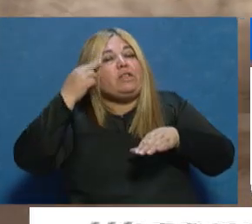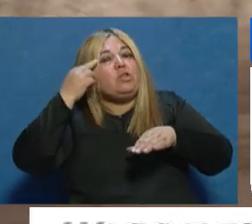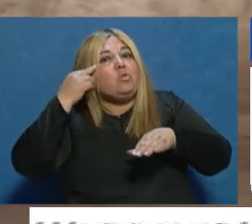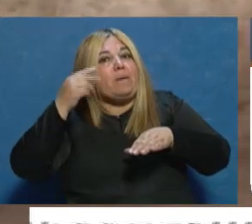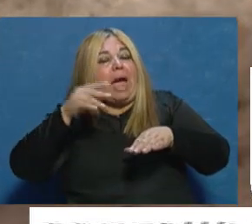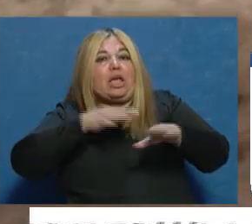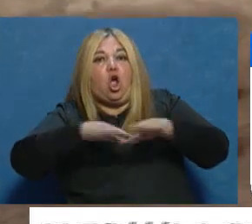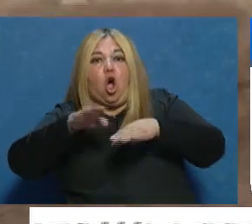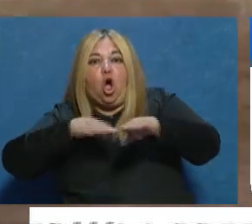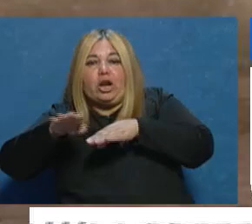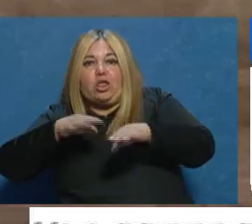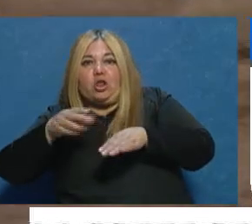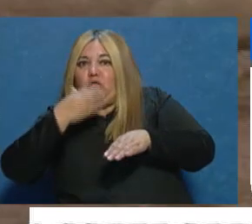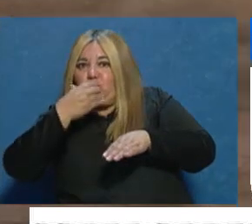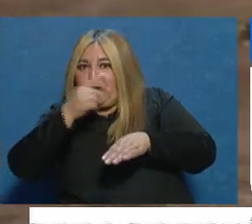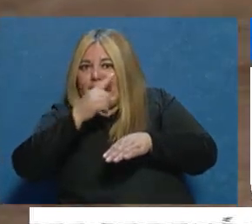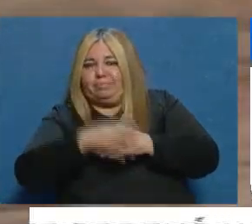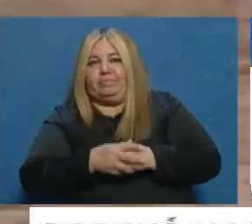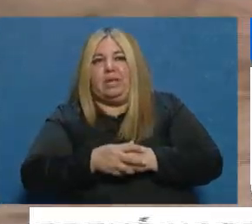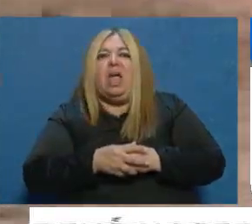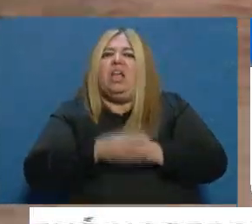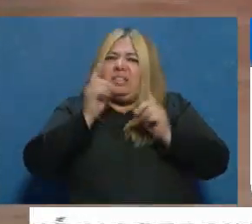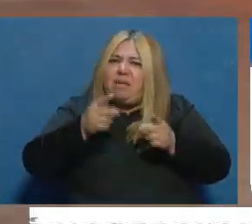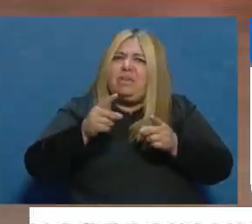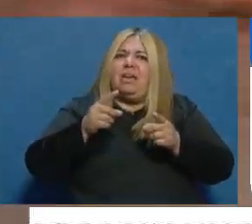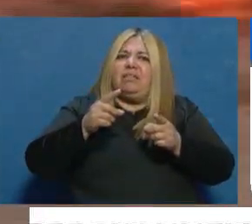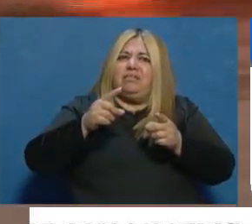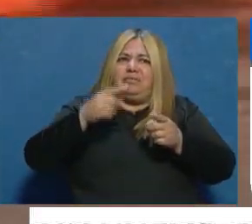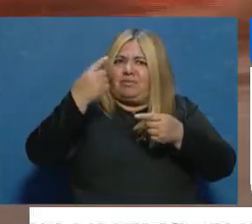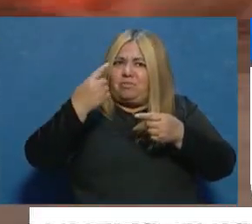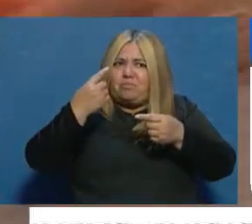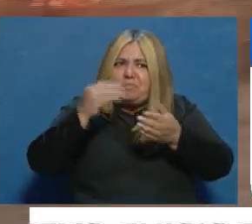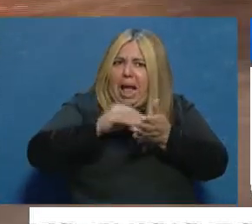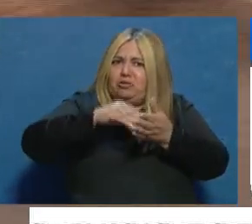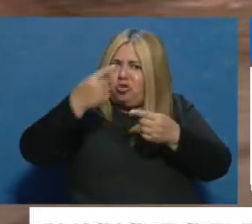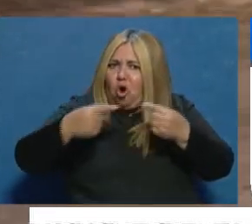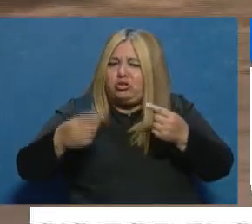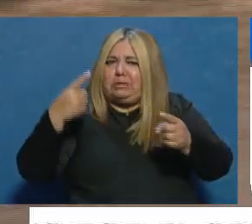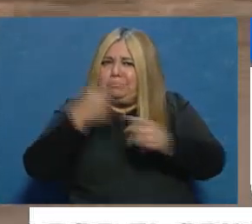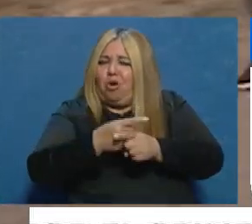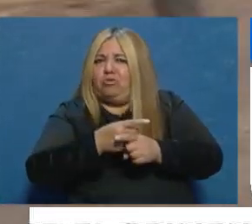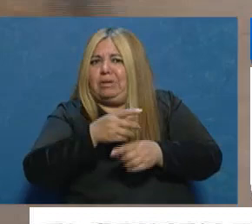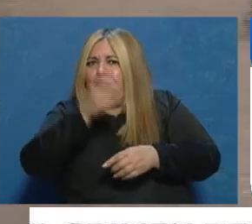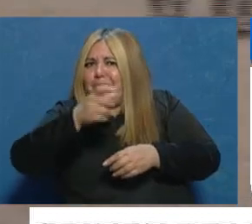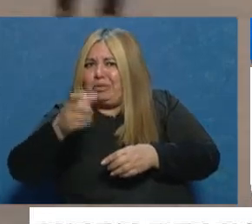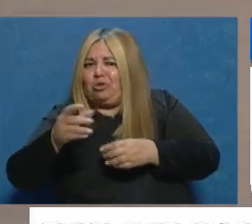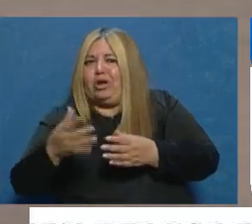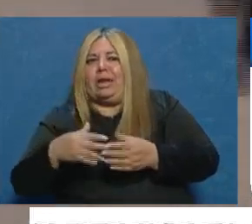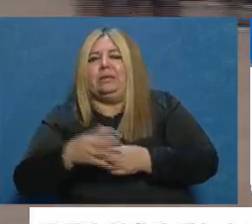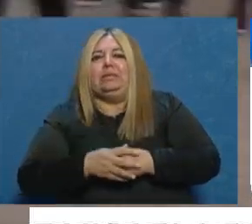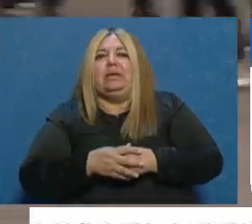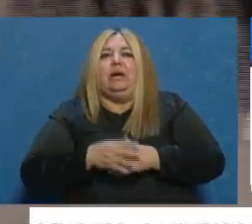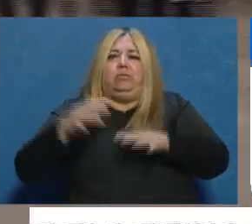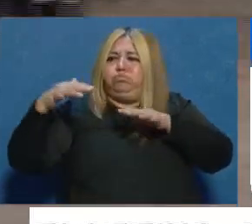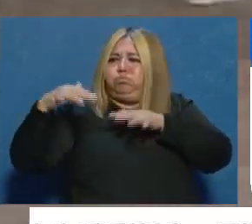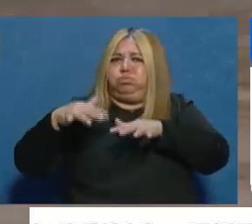Tunuyán, y también los incidentes que ocurrieron en los días posteriores, porque hubo una importante